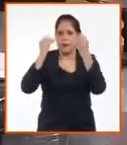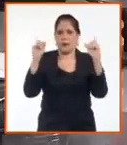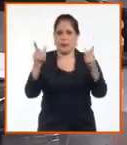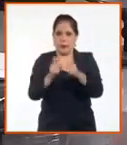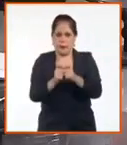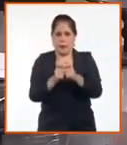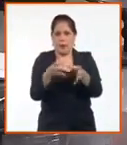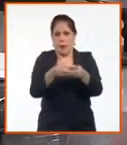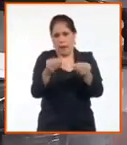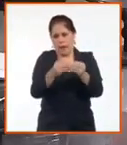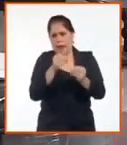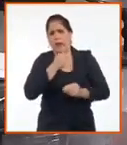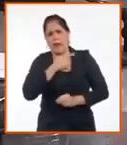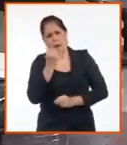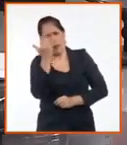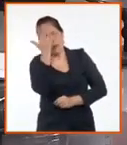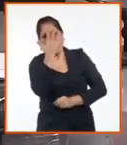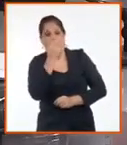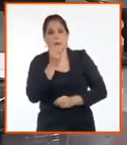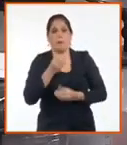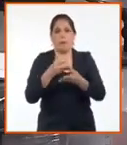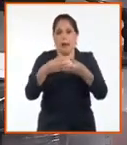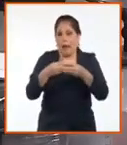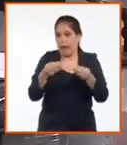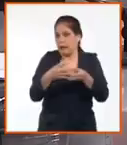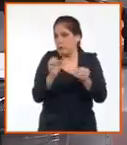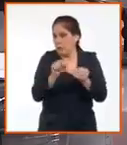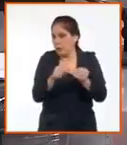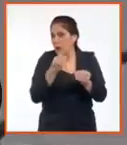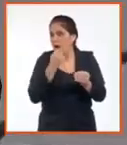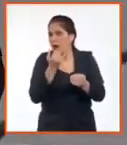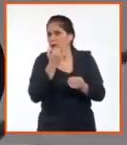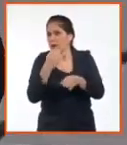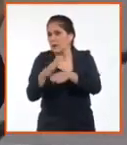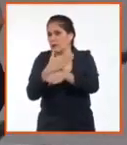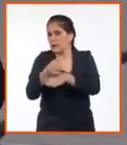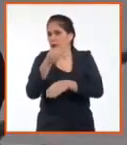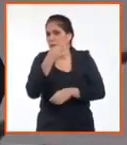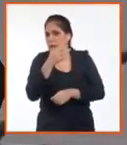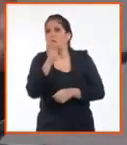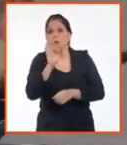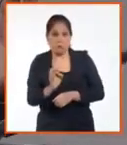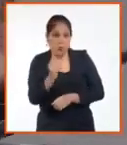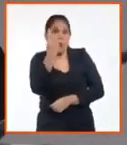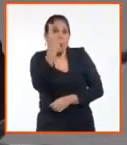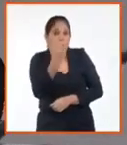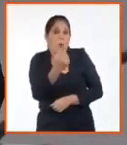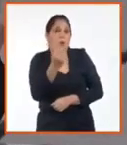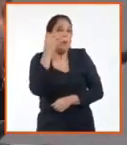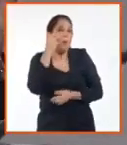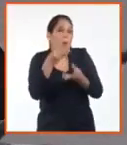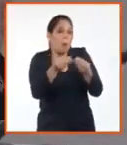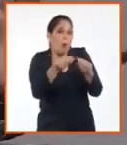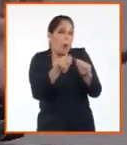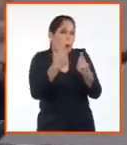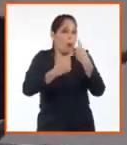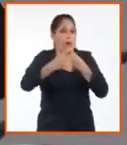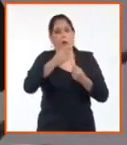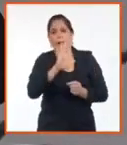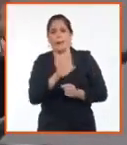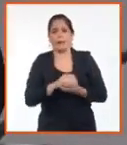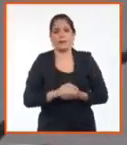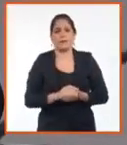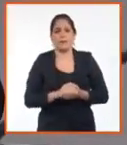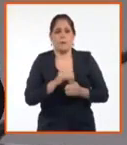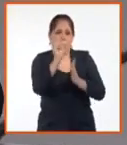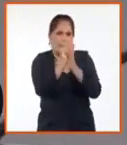materias primas indicó para ver una de esas materias primas puede afectar varios medicamentos a la vez es una materia poniendo océanos otras materias primas aquí se van a poner propio del almidón de maíz después